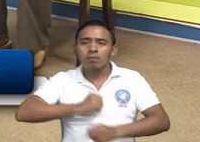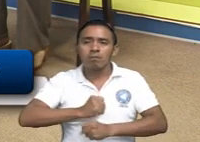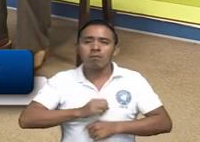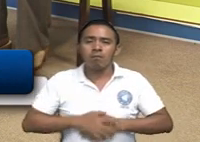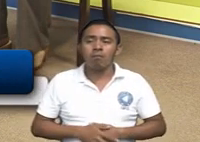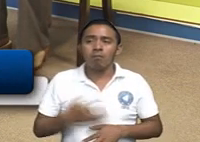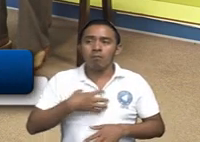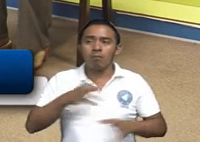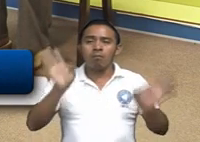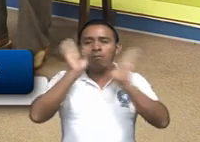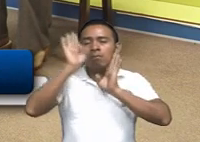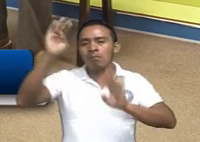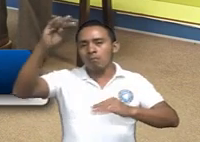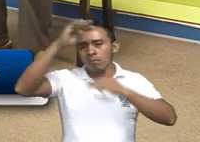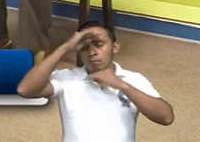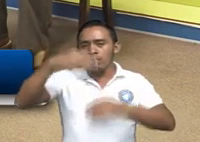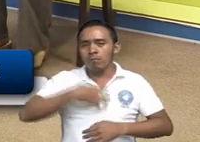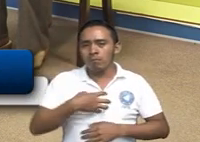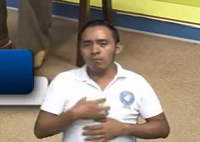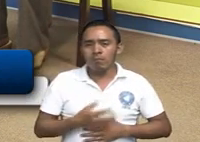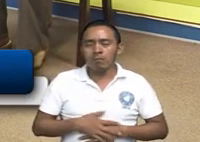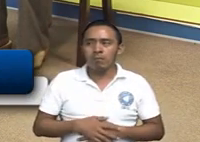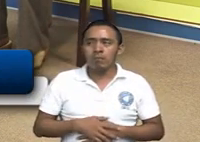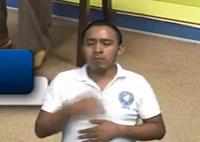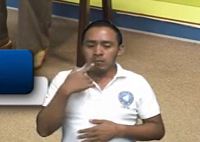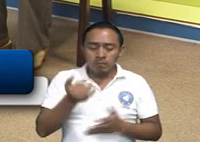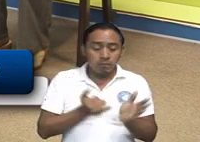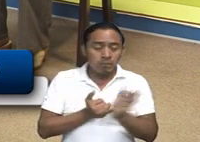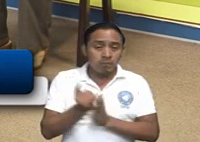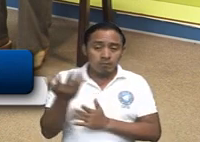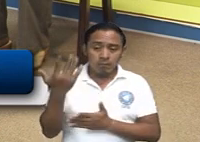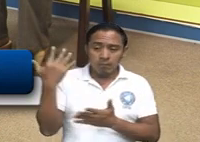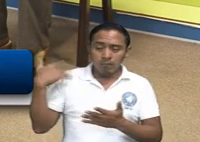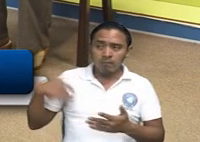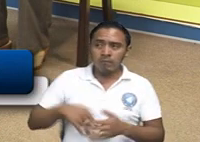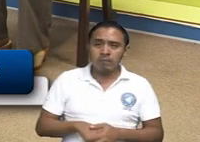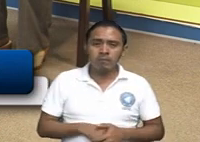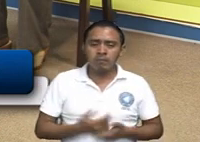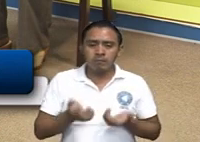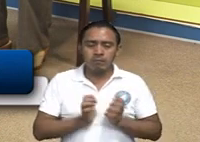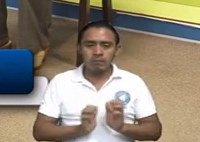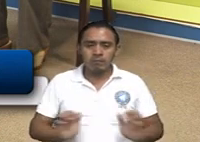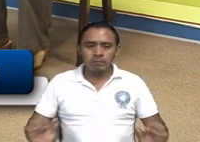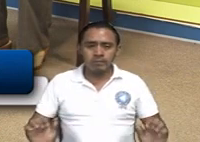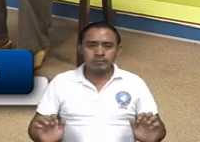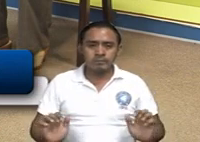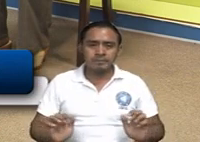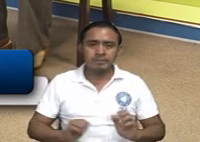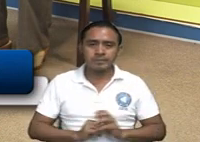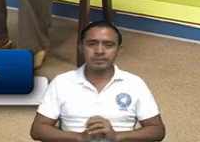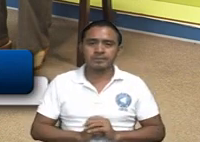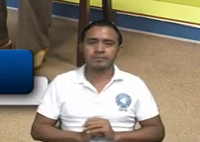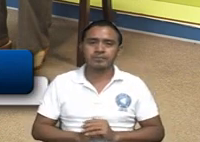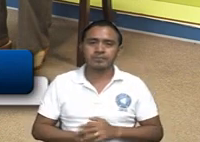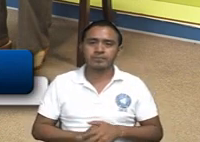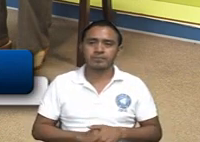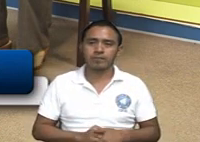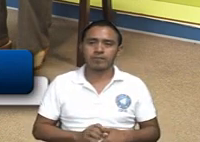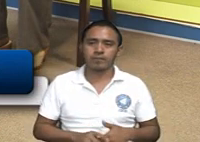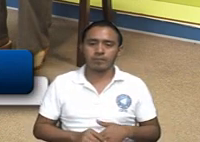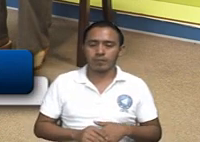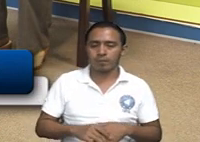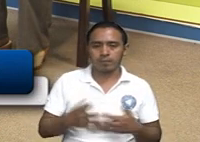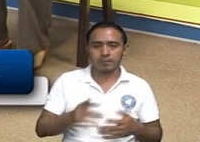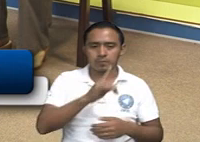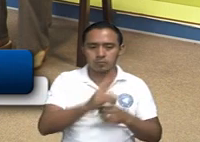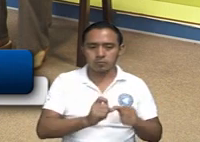de la privacidad y la propiedad? Los últimos estudios indican que desde que tu niño ya está desde un